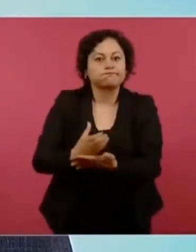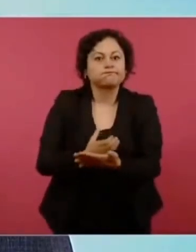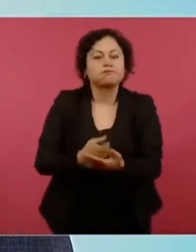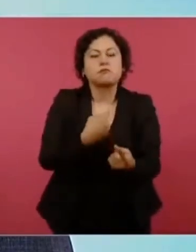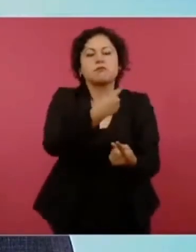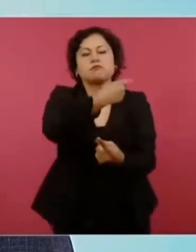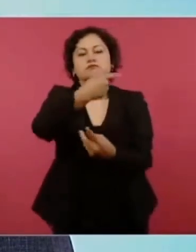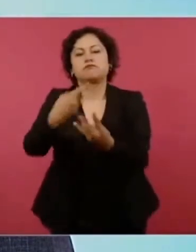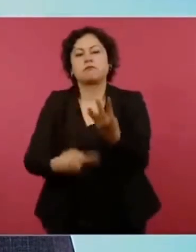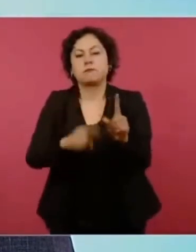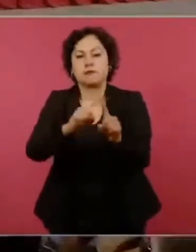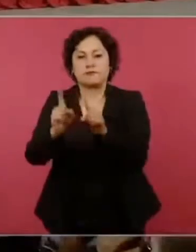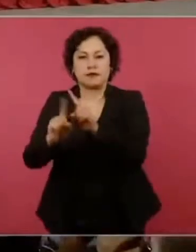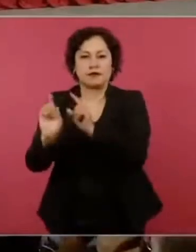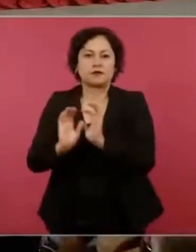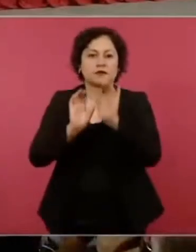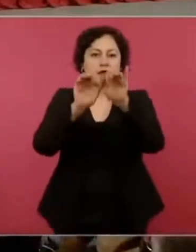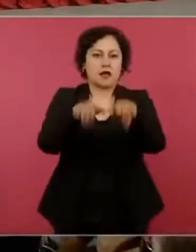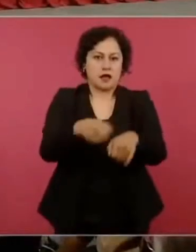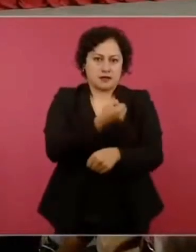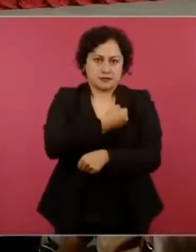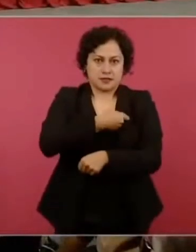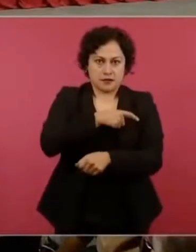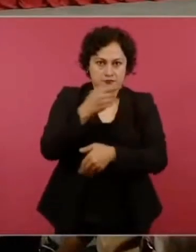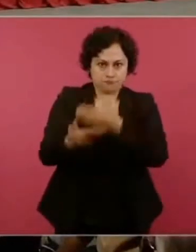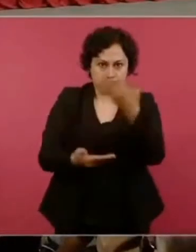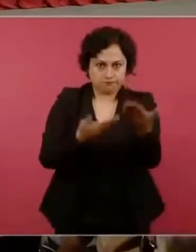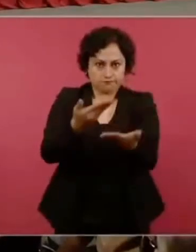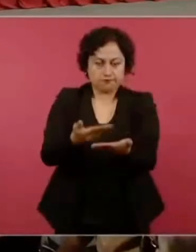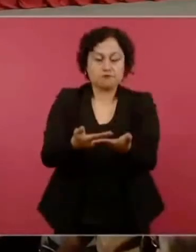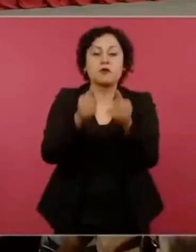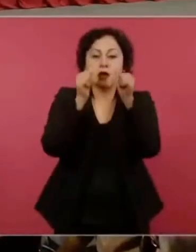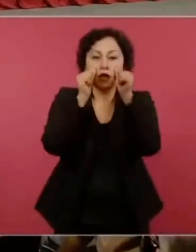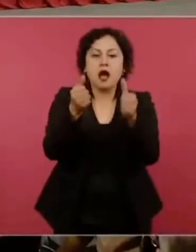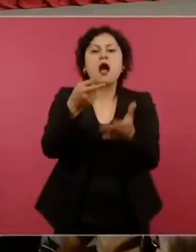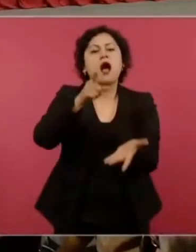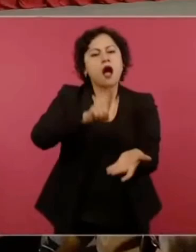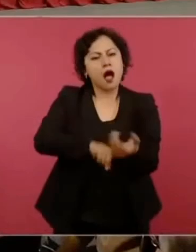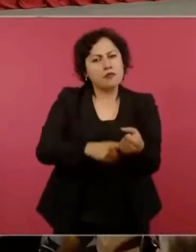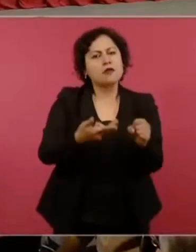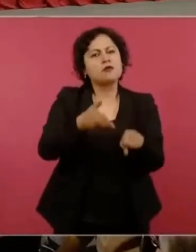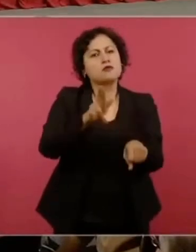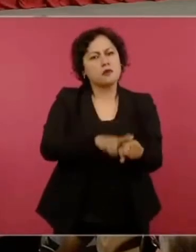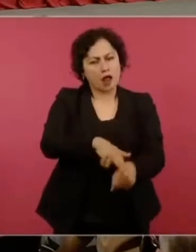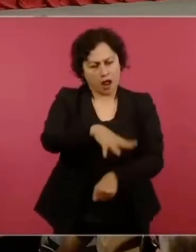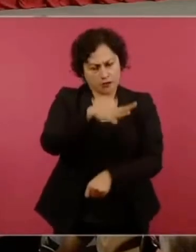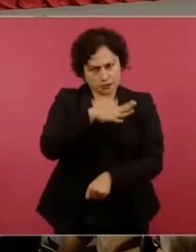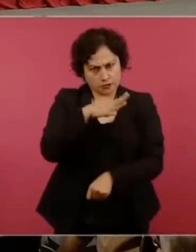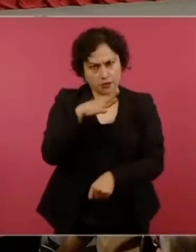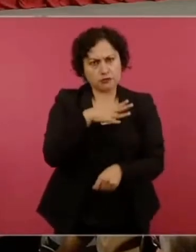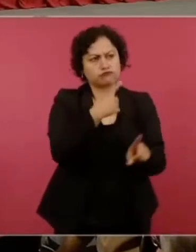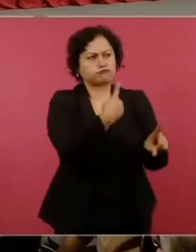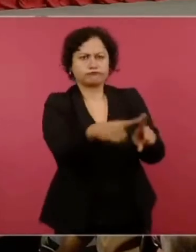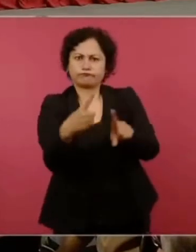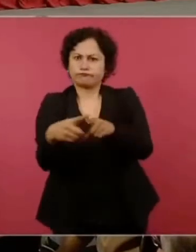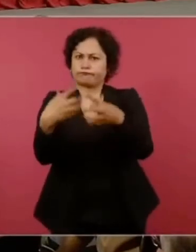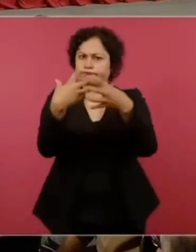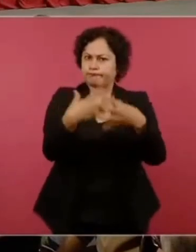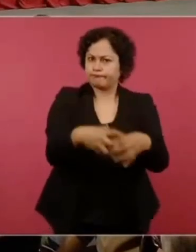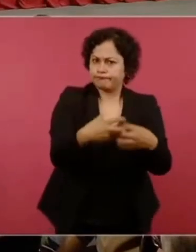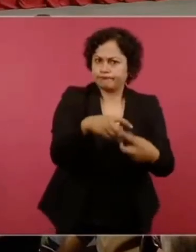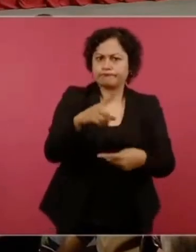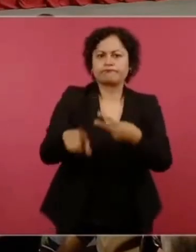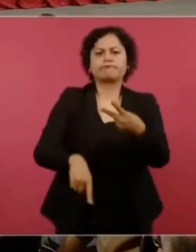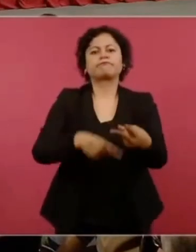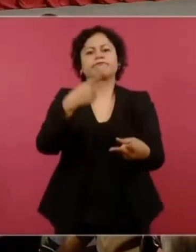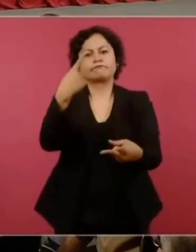salud, se cuenta con el equipamiento y medicamentos necesarios, el personal capacitado, médicos,